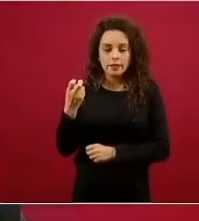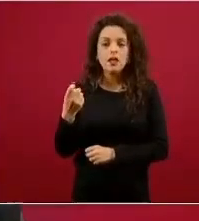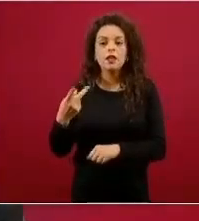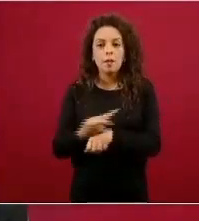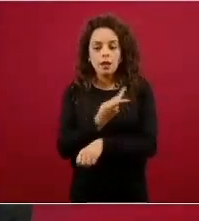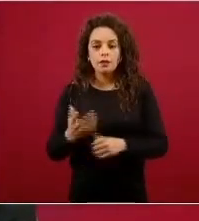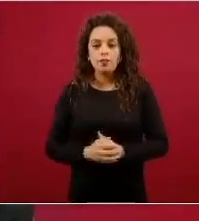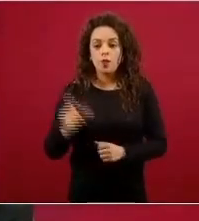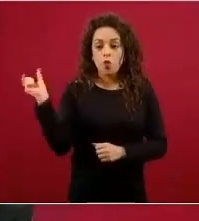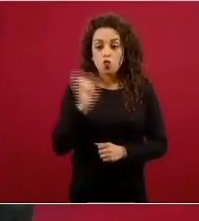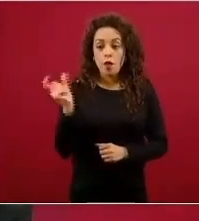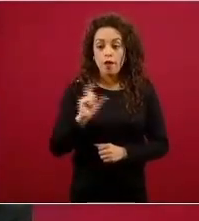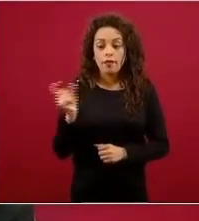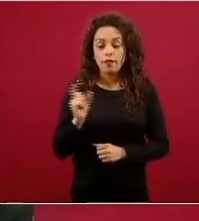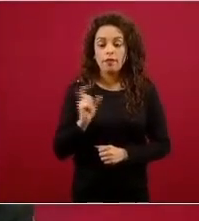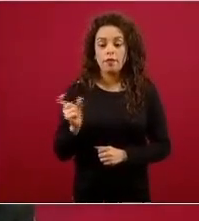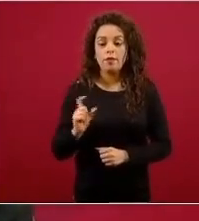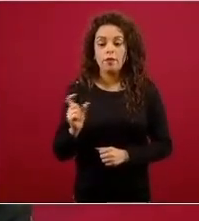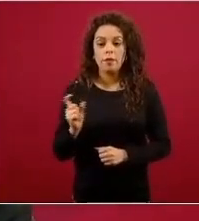cuando se hace la